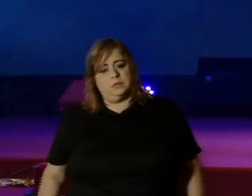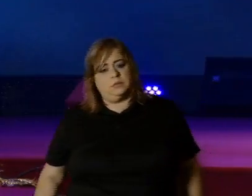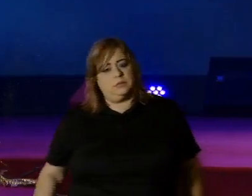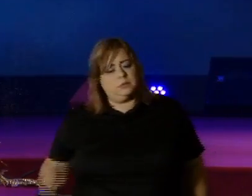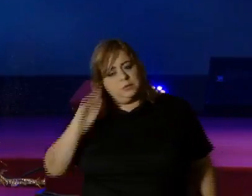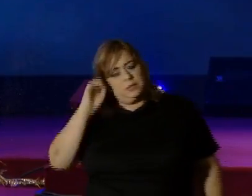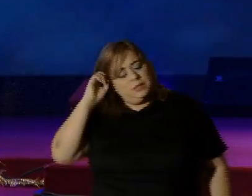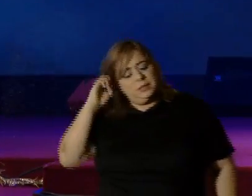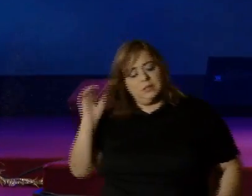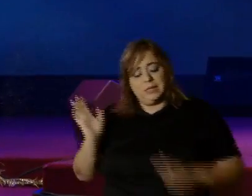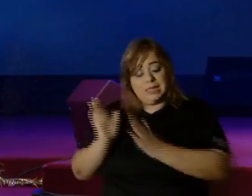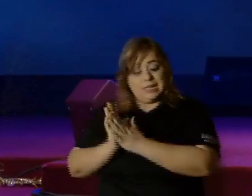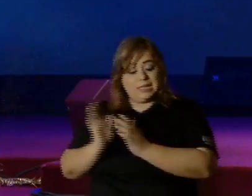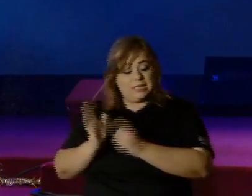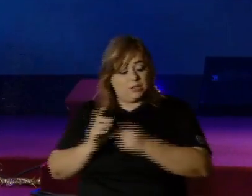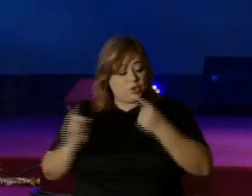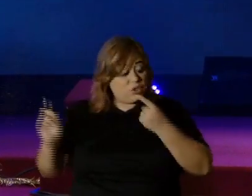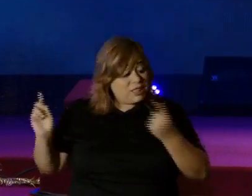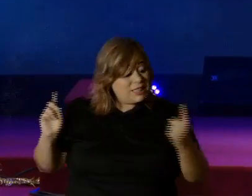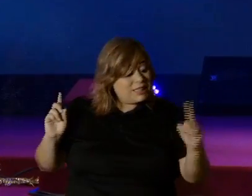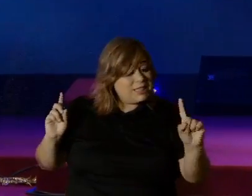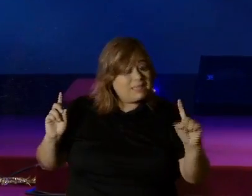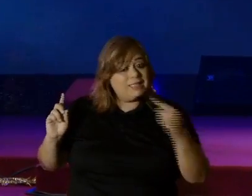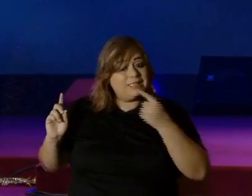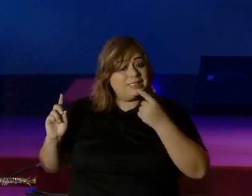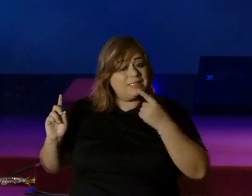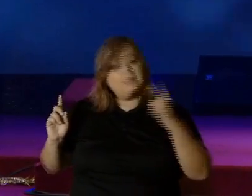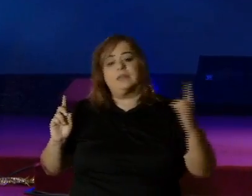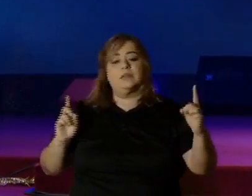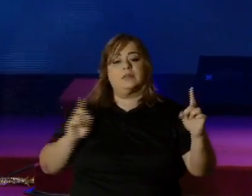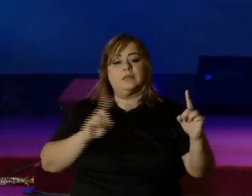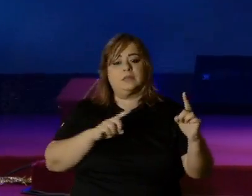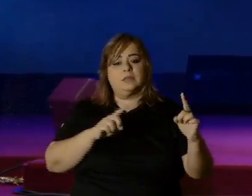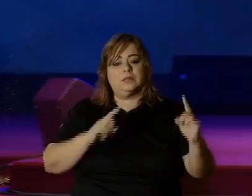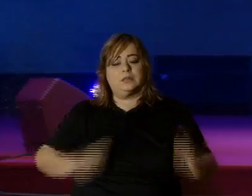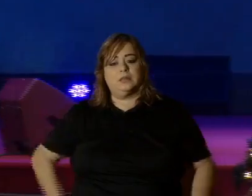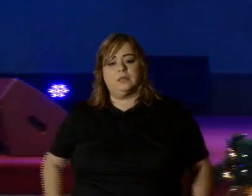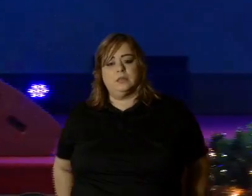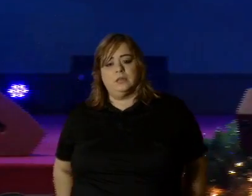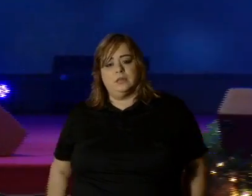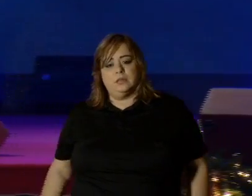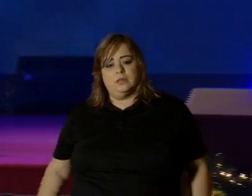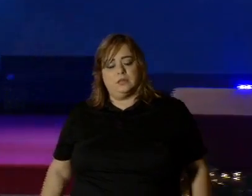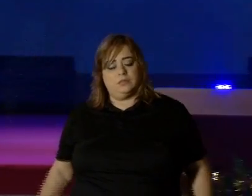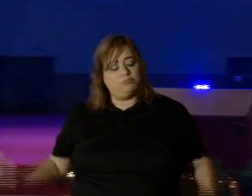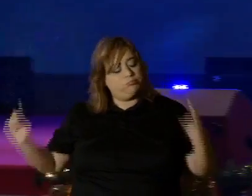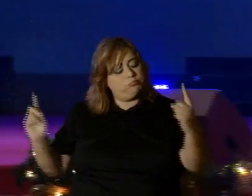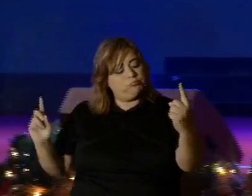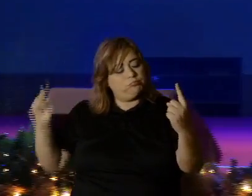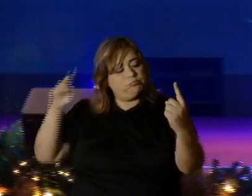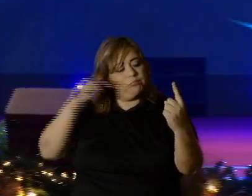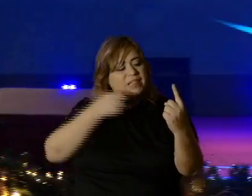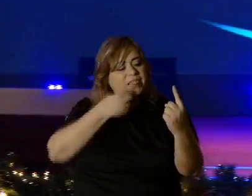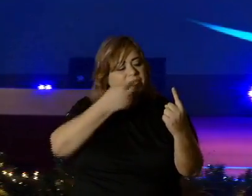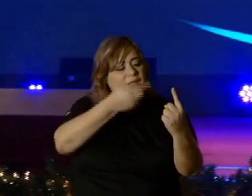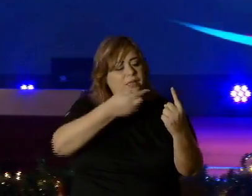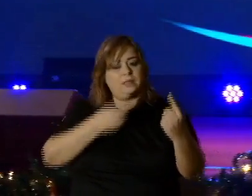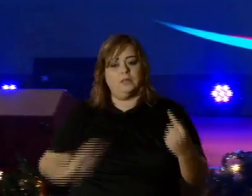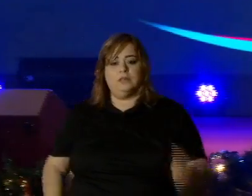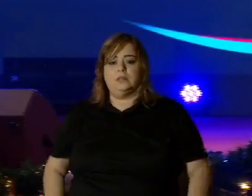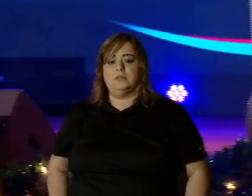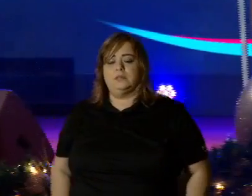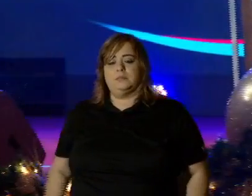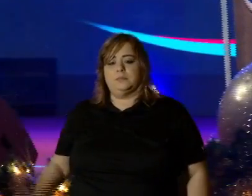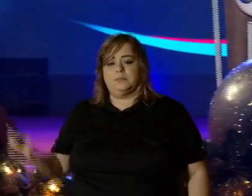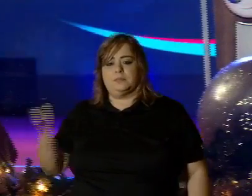Jesús le dijo, mire, esa hermanita se va a congelar, le dijo, ¿sabe? Ronald, dale. ¿Qué le dijo Jesús? Vamos, ¿qué le dijo